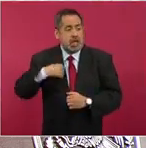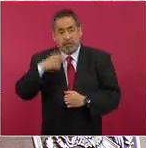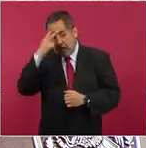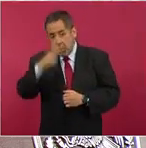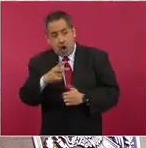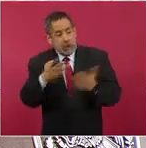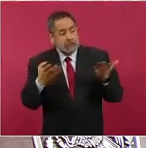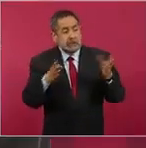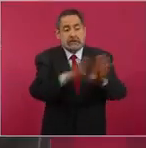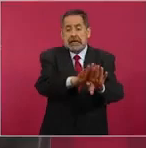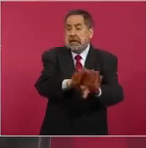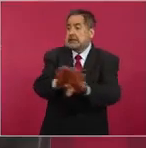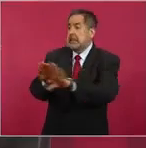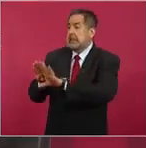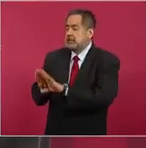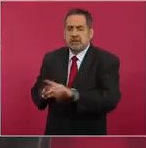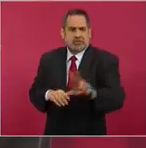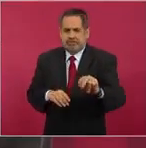país.